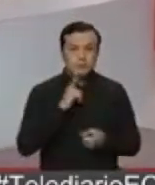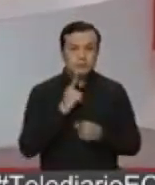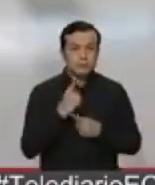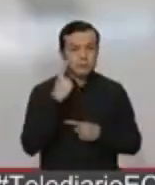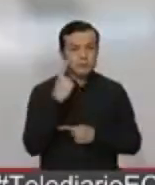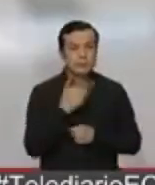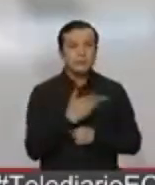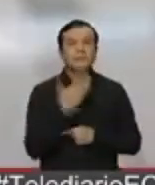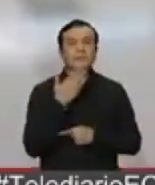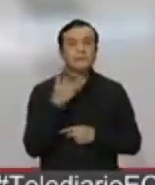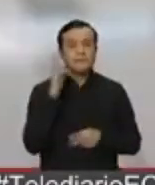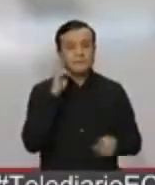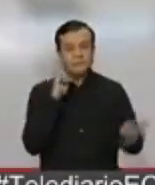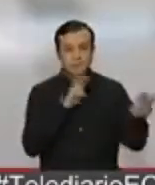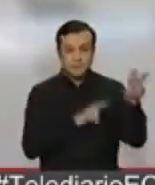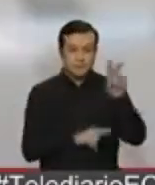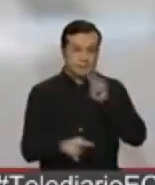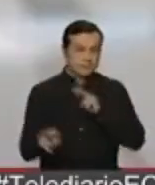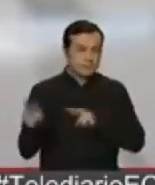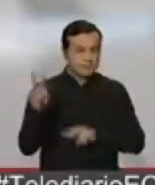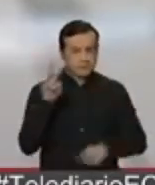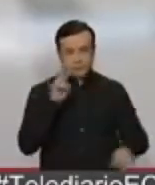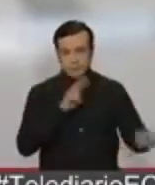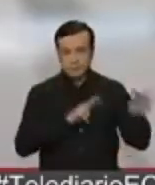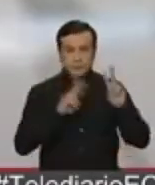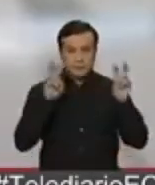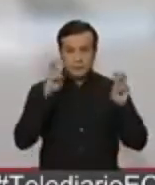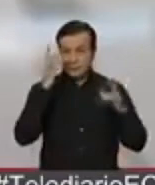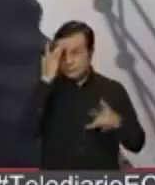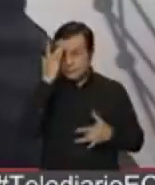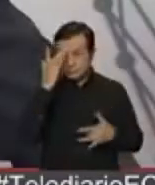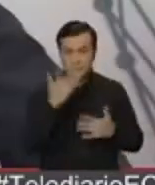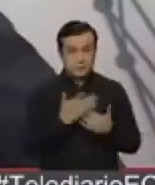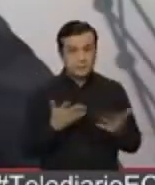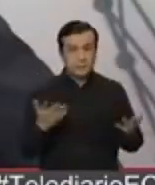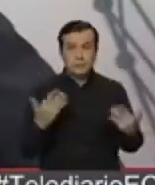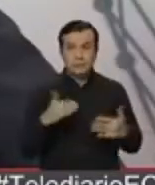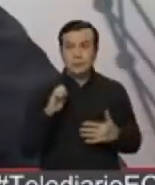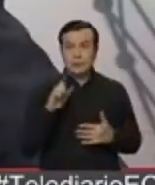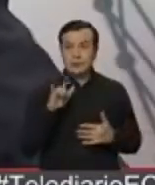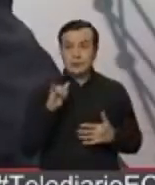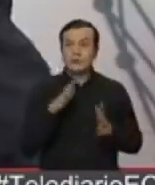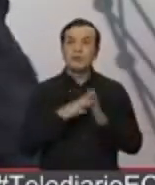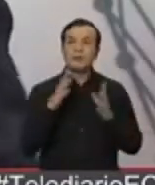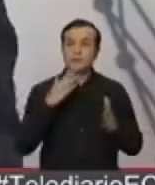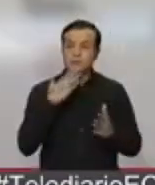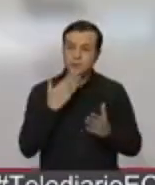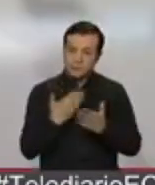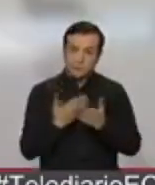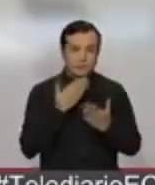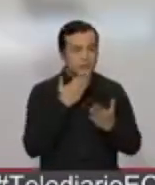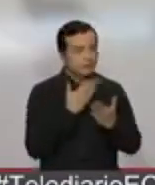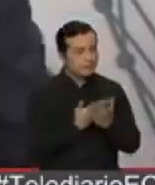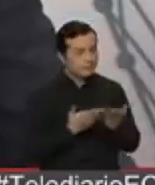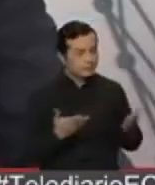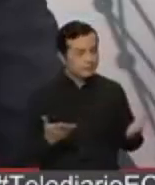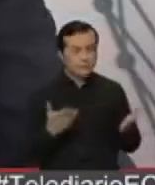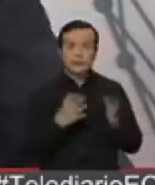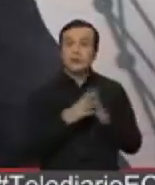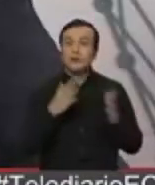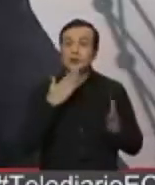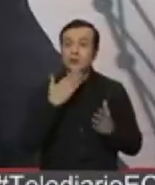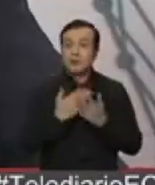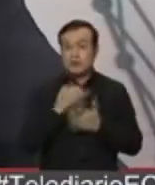determinar y mapear la conducta del el coronavirus de acuerdo elías muchas gracias por la información de fortín además agradecemos